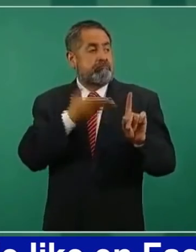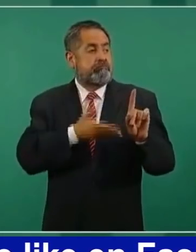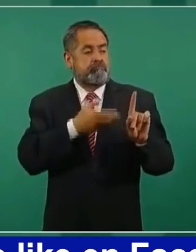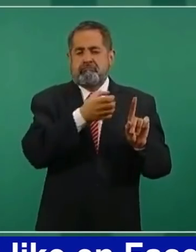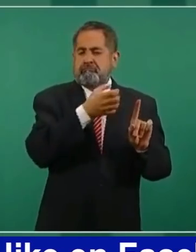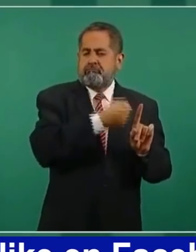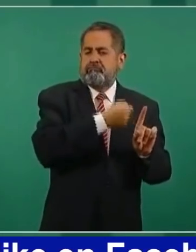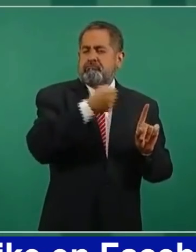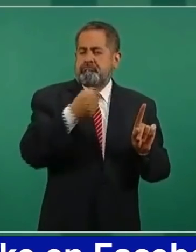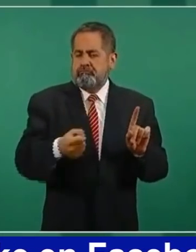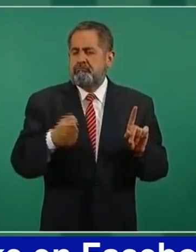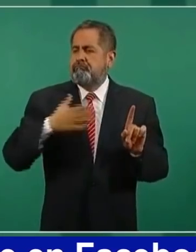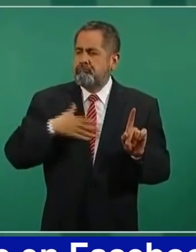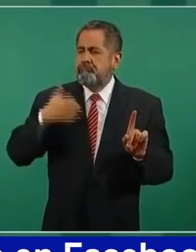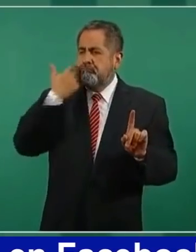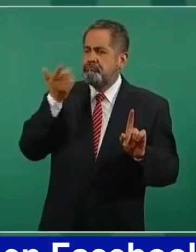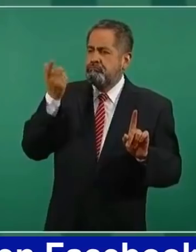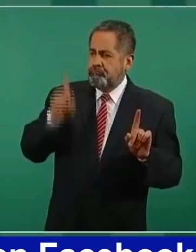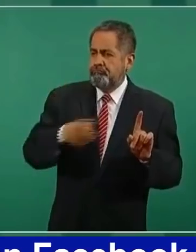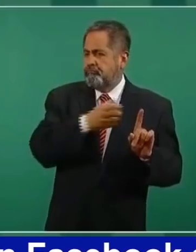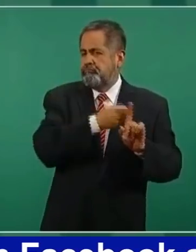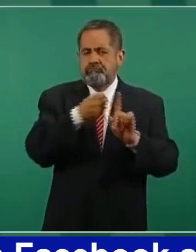poner gobernadores.